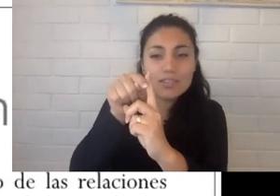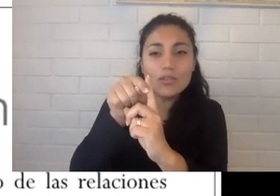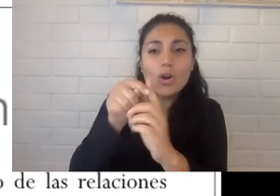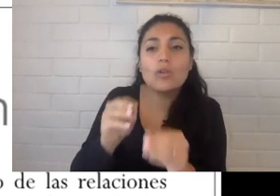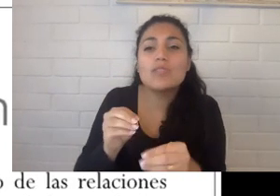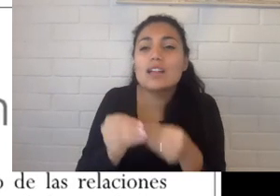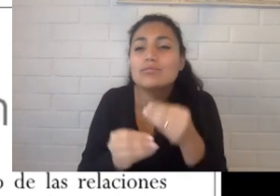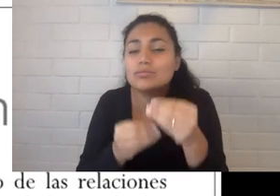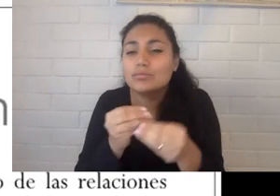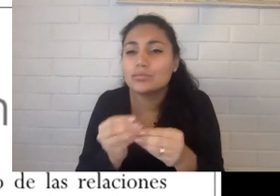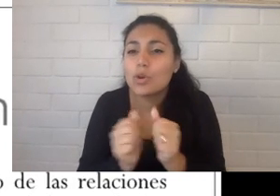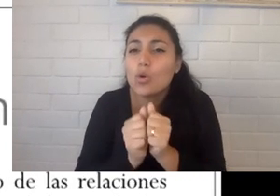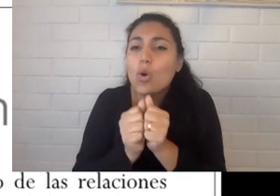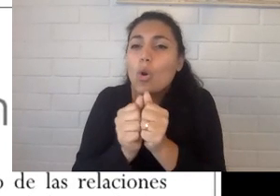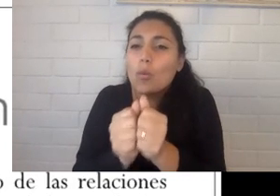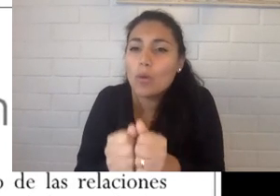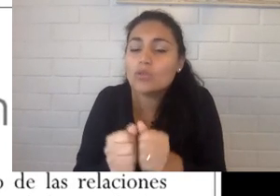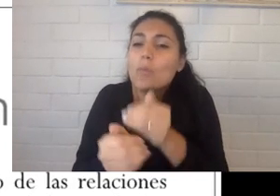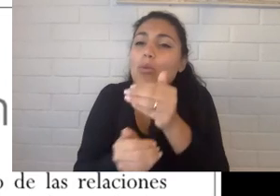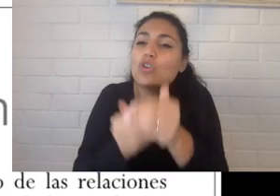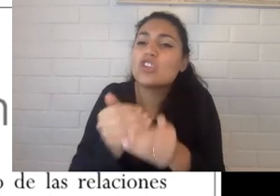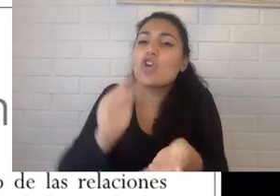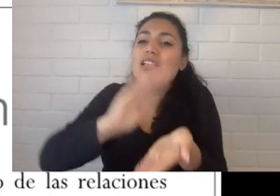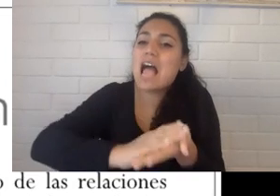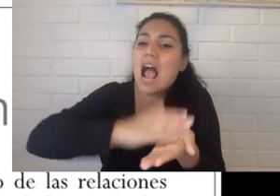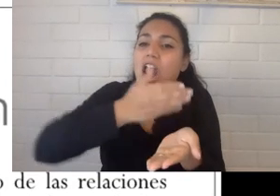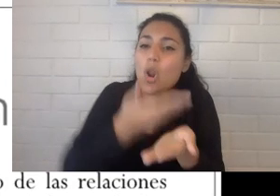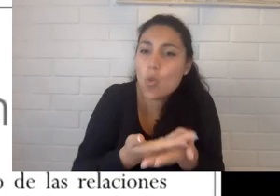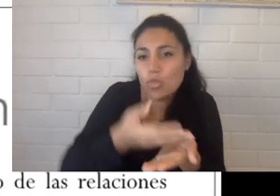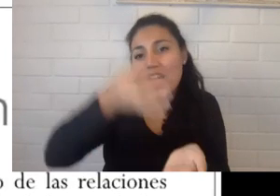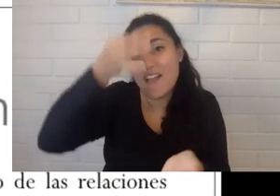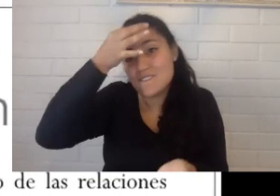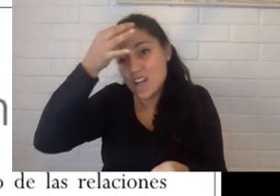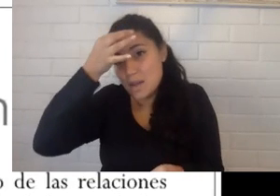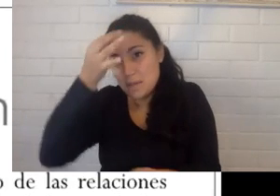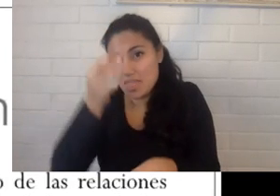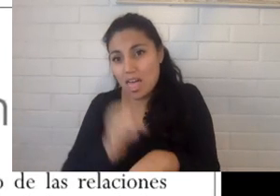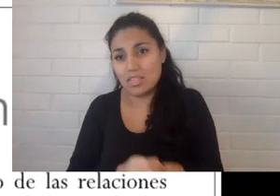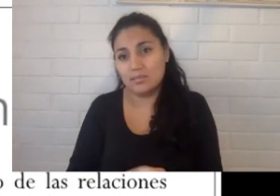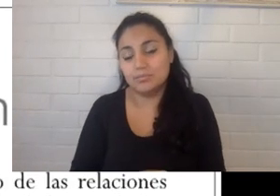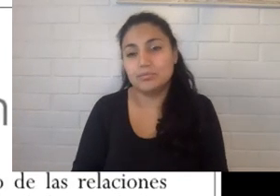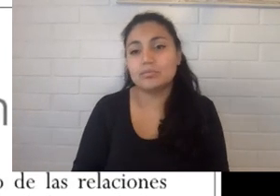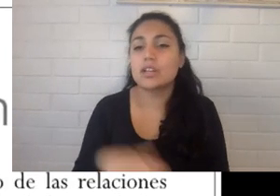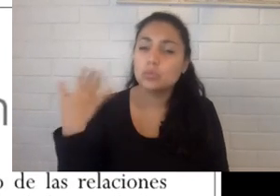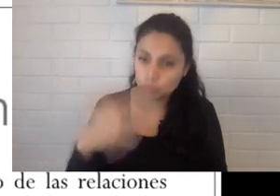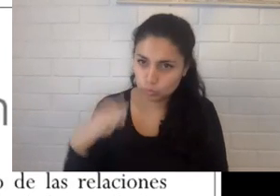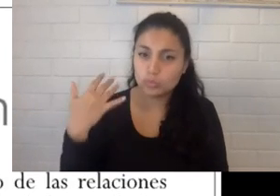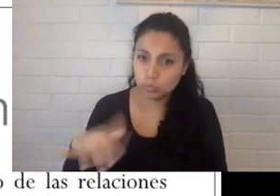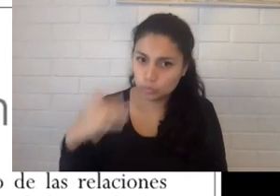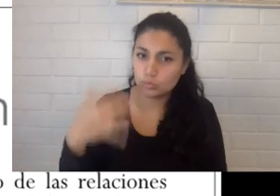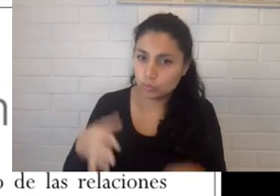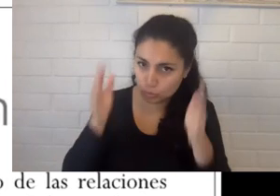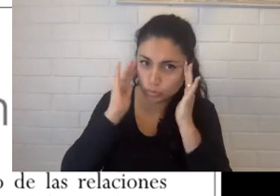un acompañamiento en los procesos de salud y enfermedad, ¿ya? Creo que eso es súper importante también tenerlo